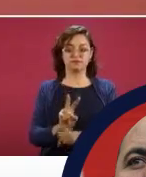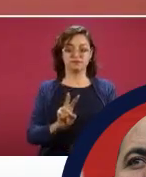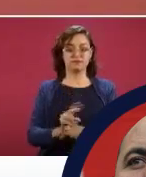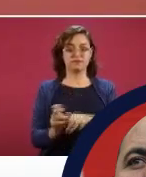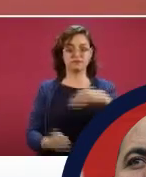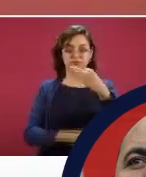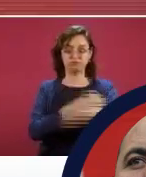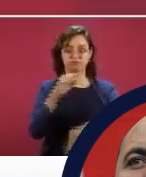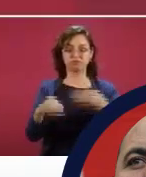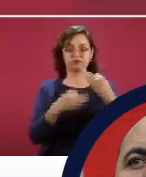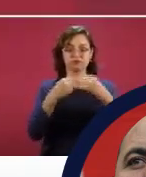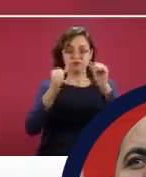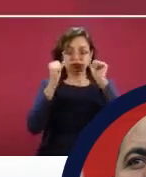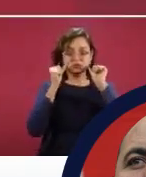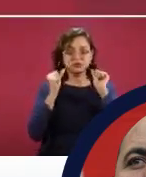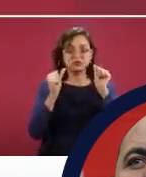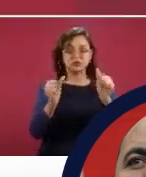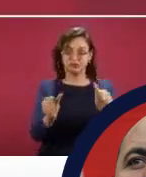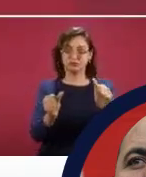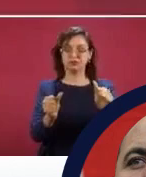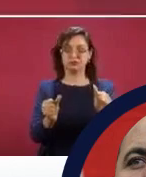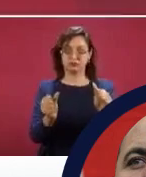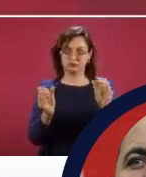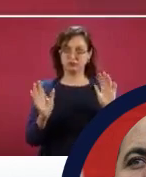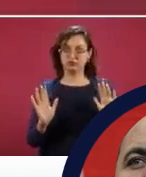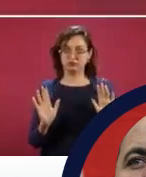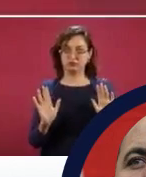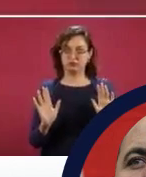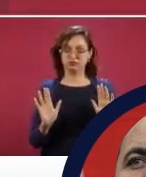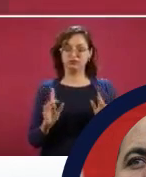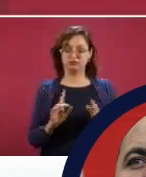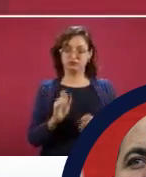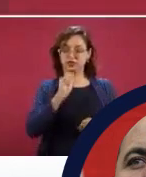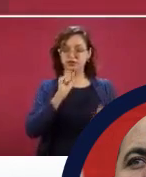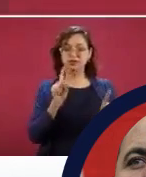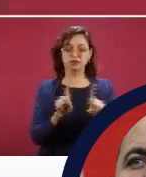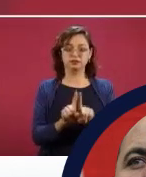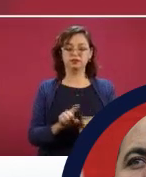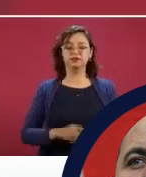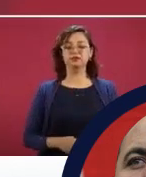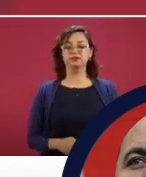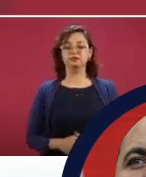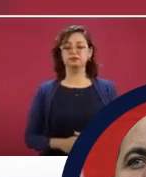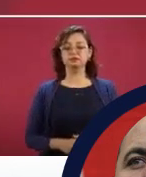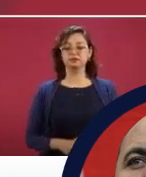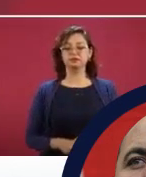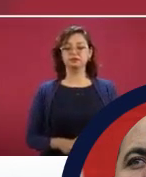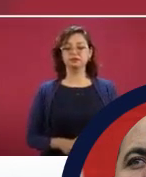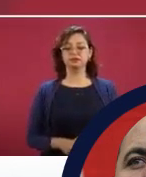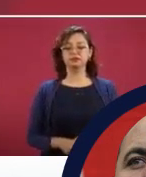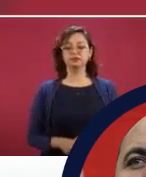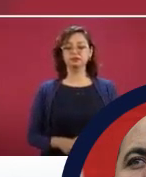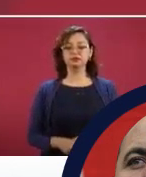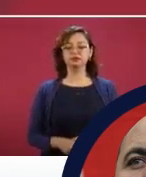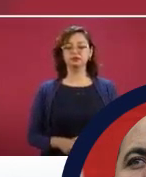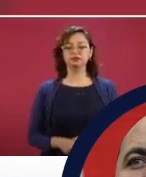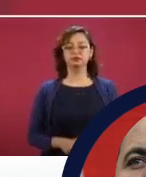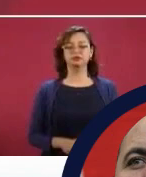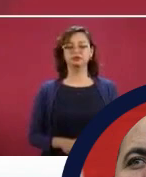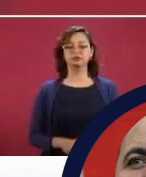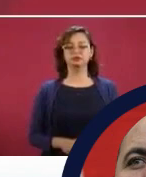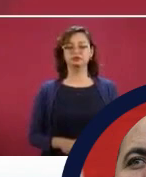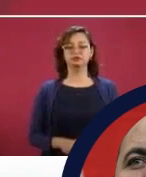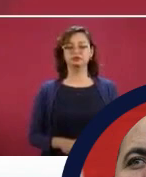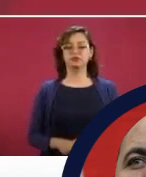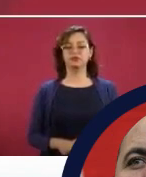muy bien pues está ahí la información julián te agradezco mucho y estamos en contacto cuando es la reunión con el presidente siempre